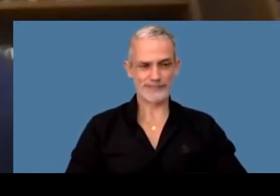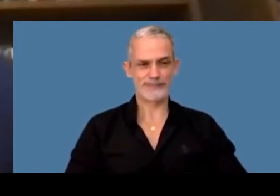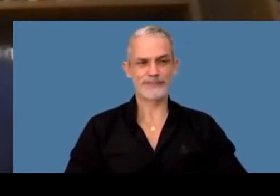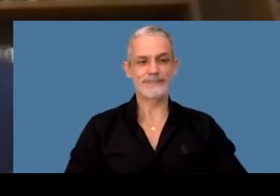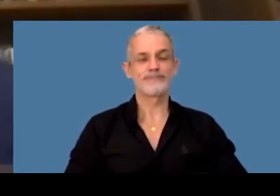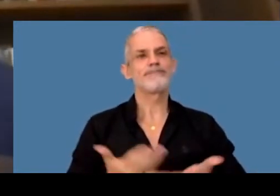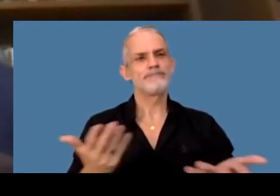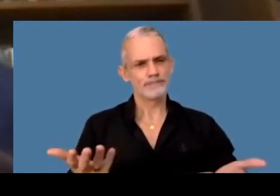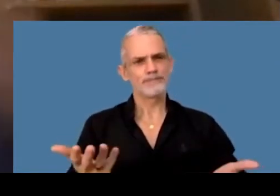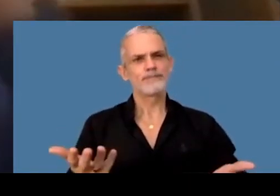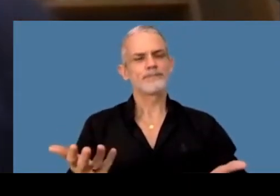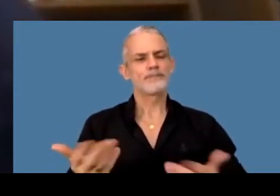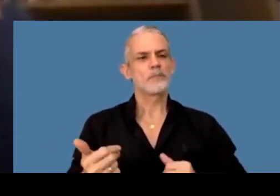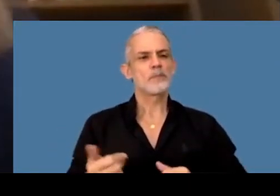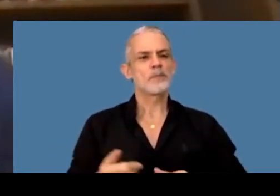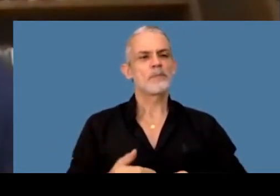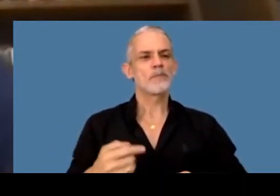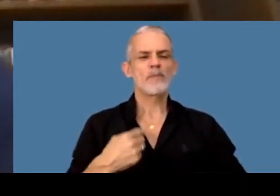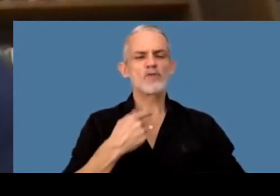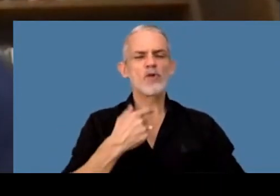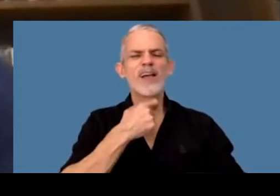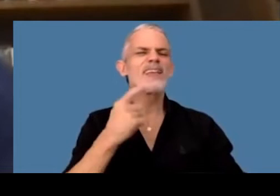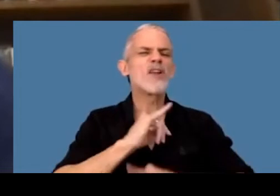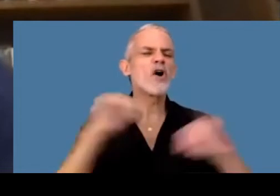Entonces digo, ¿qué les quiero decir con esto?